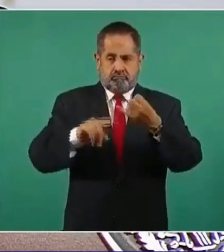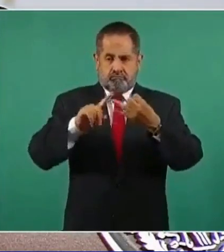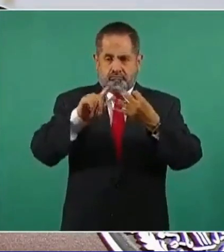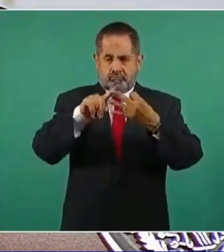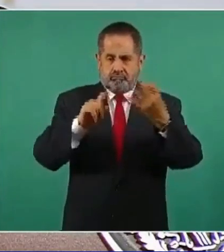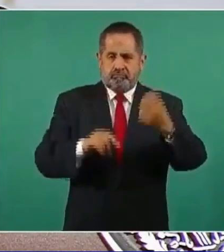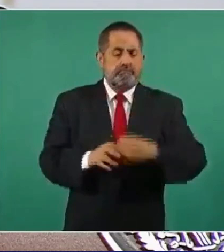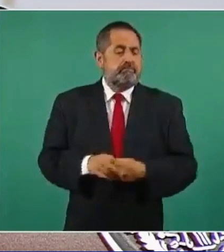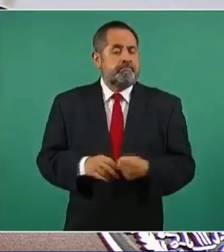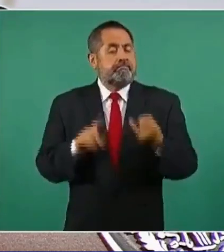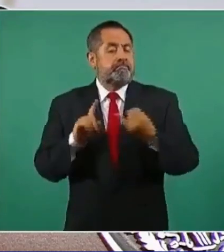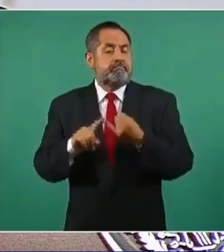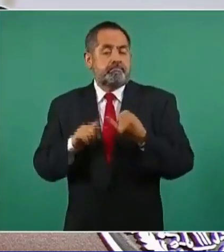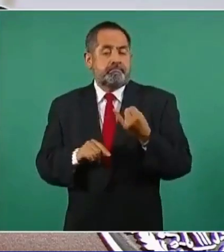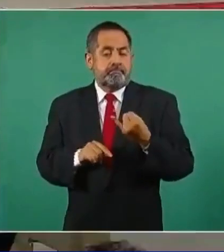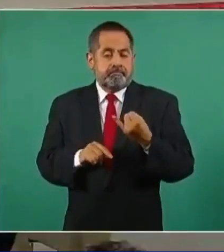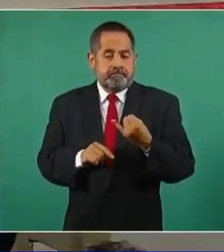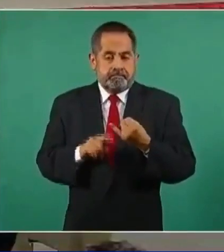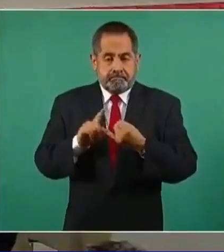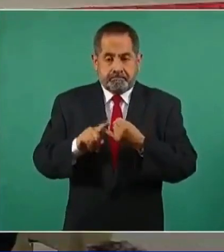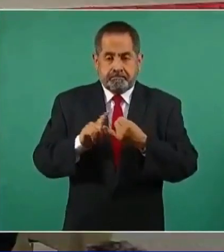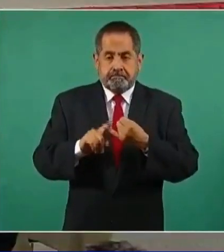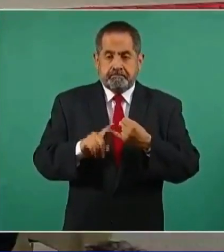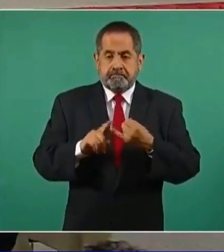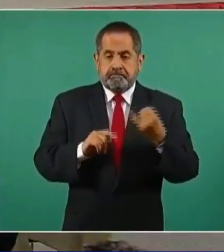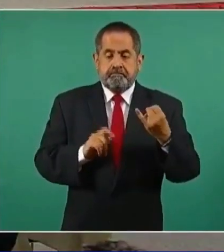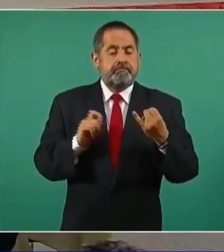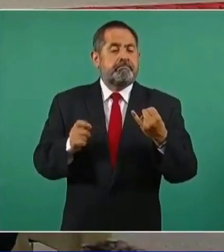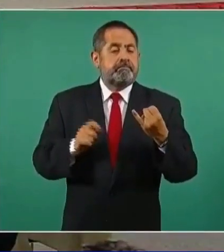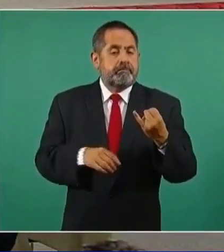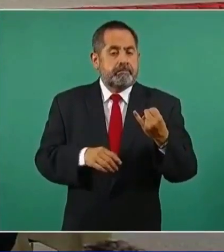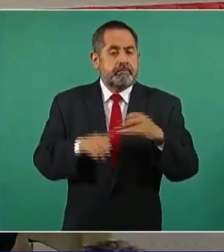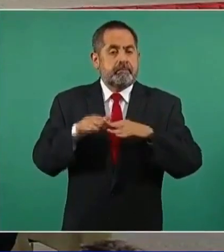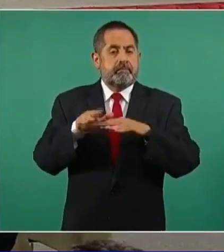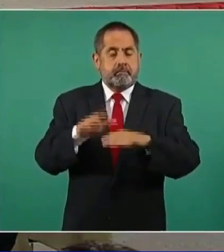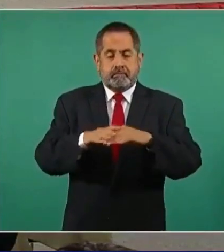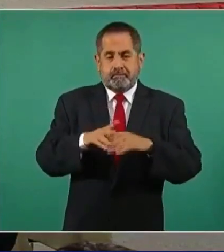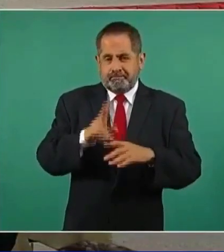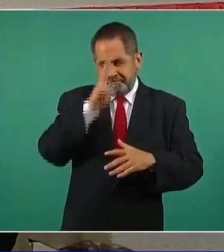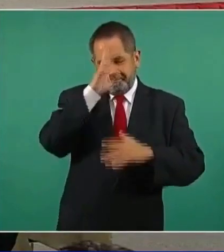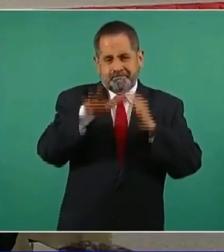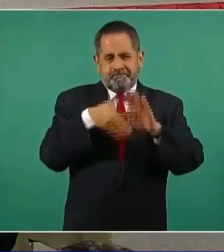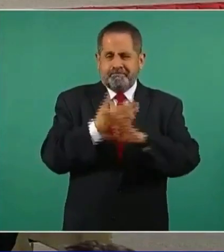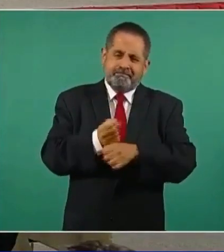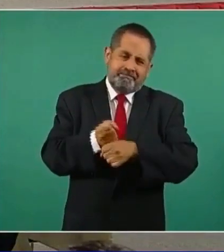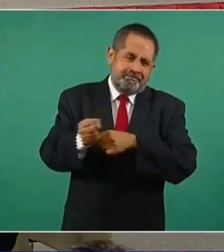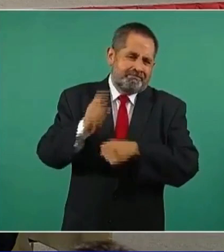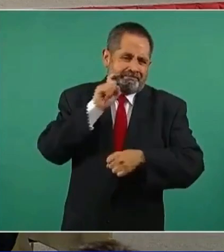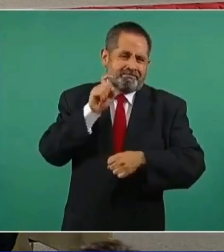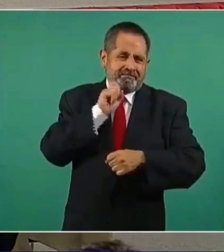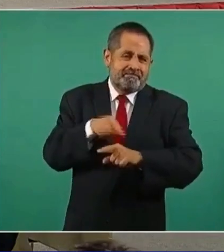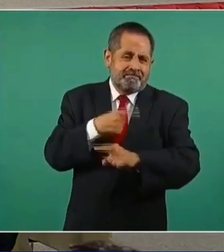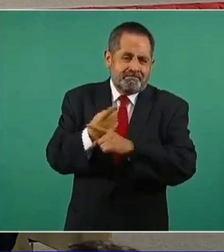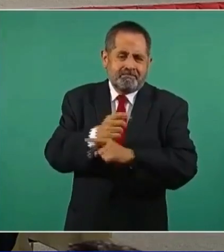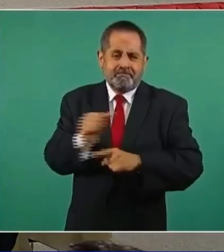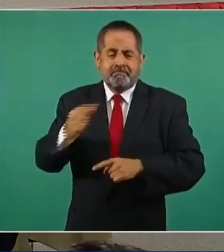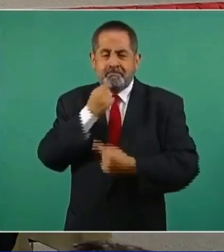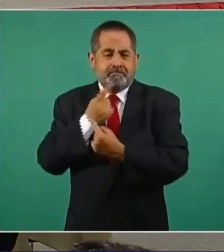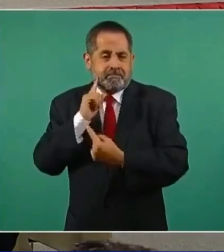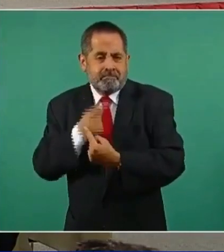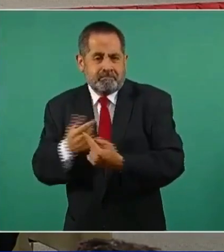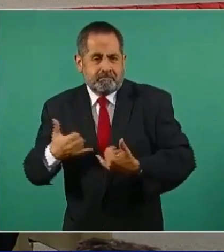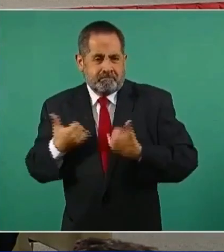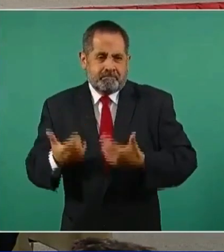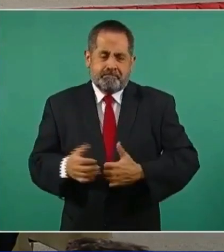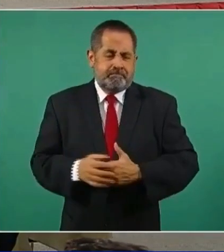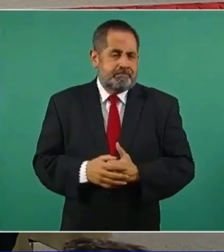favor. La primera tiene que ver con en materia de violencia sexual y embarazo de niñas y adolescentes. La siguiente, por